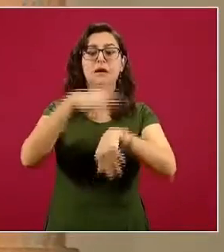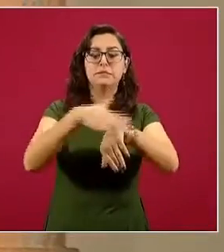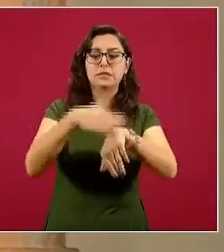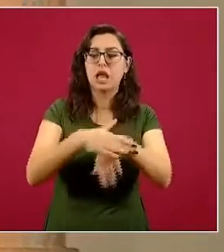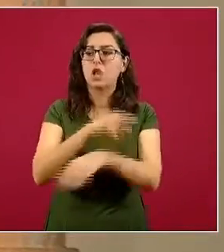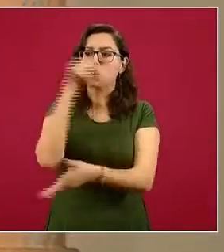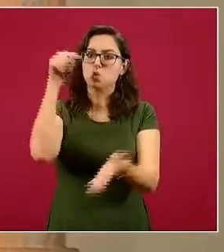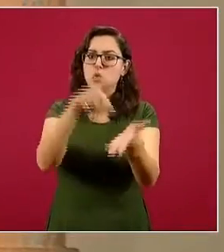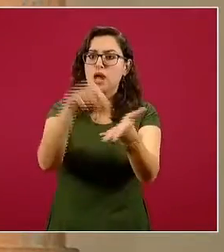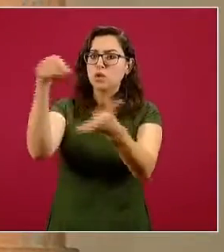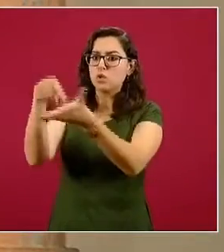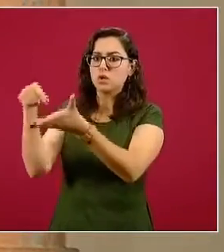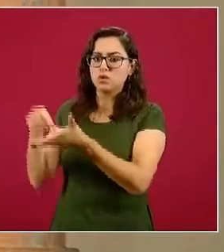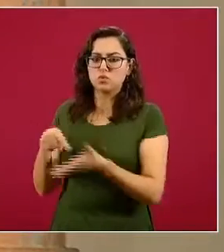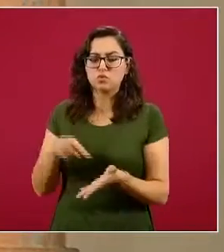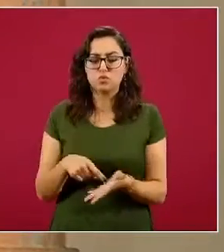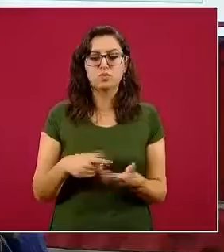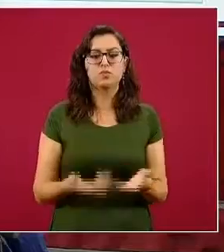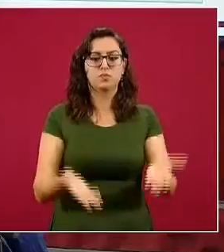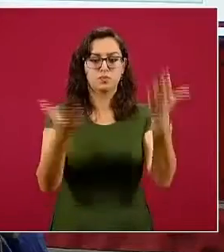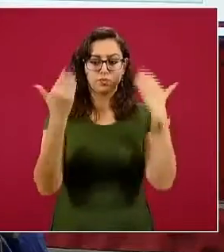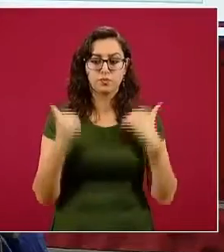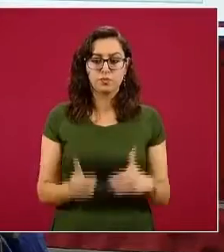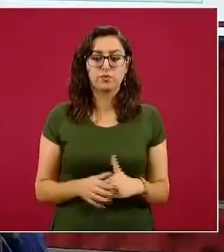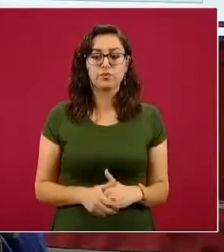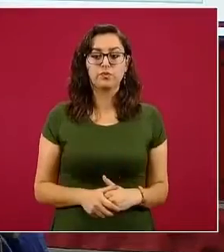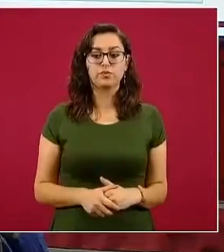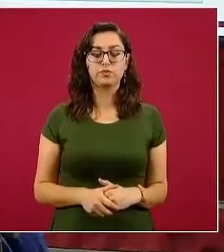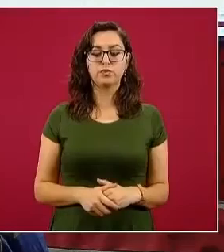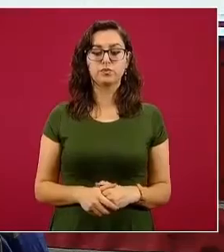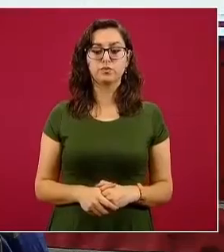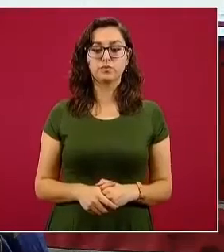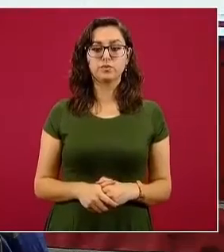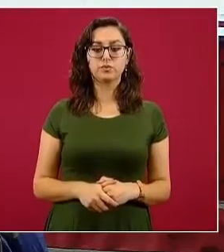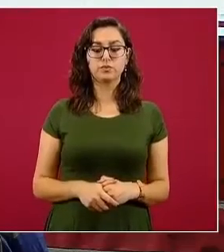ubicación de estos servicios. Por favor, la que sigue.